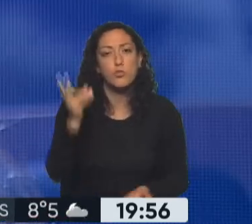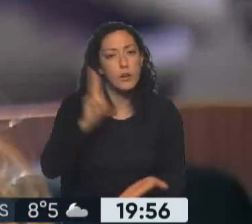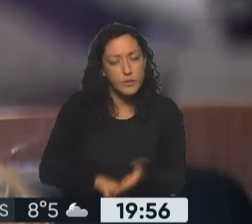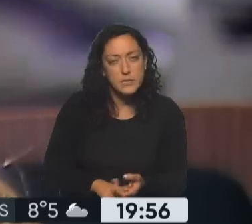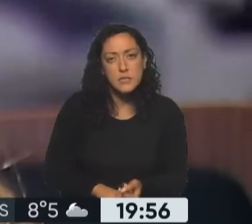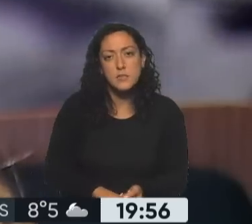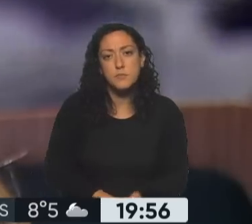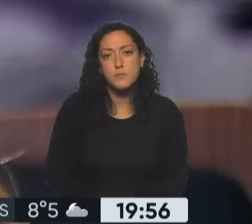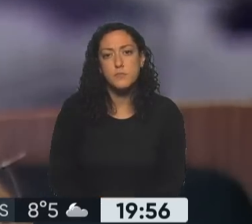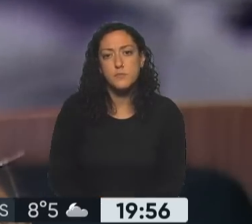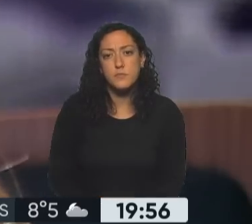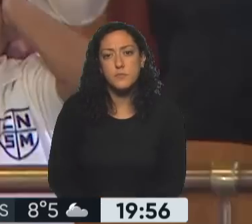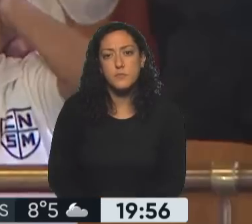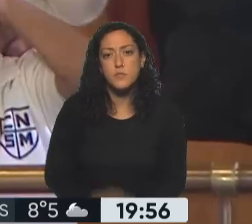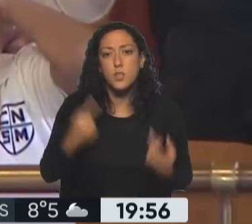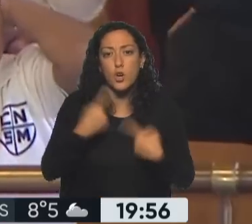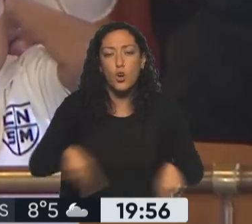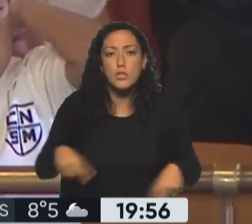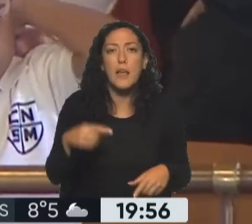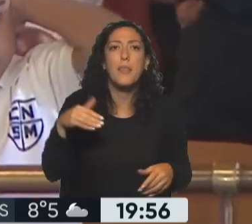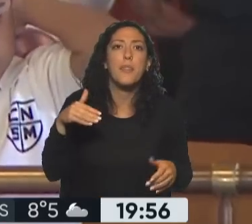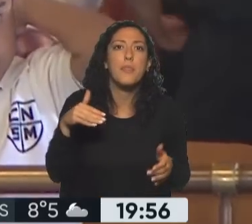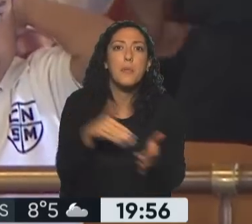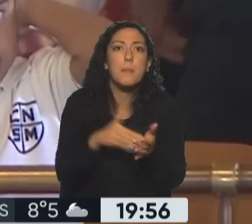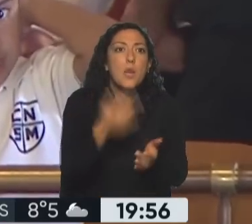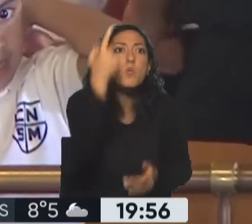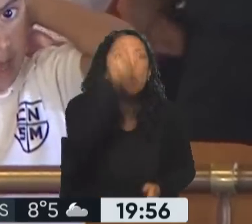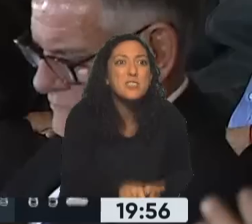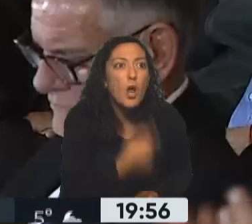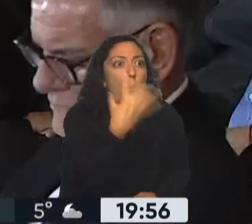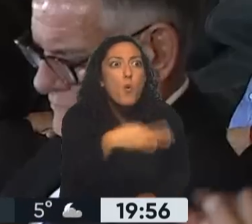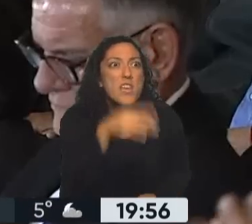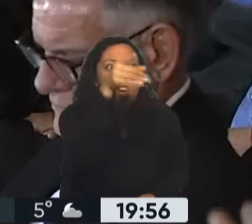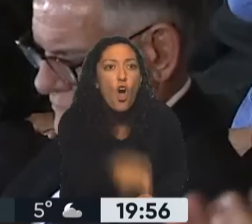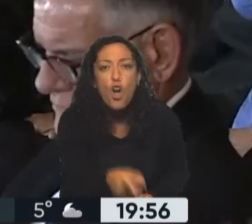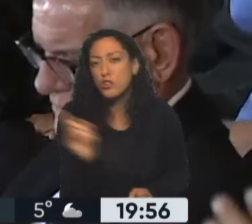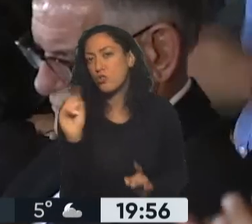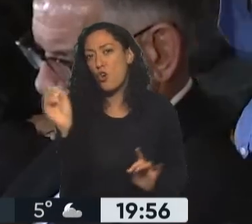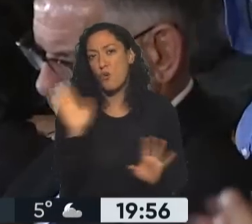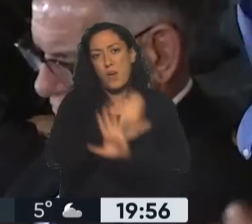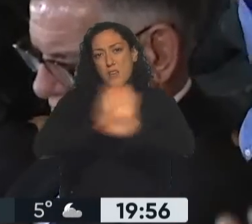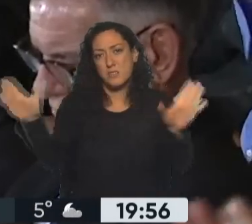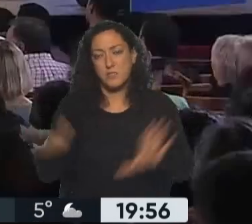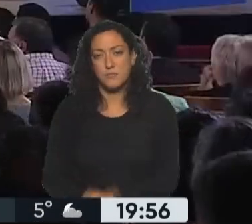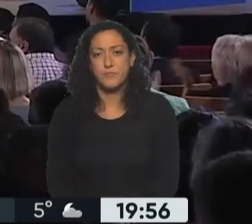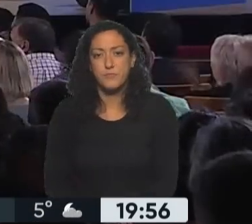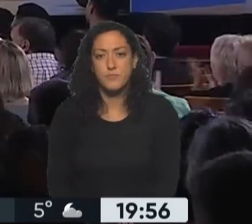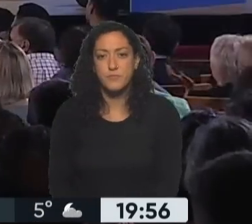que nada vuelva a depender de una persona. Miren,